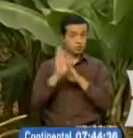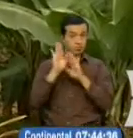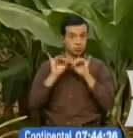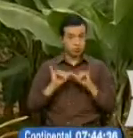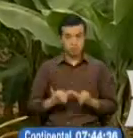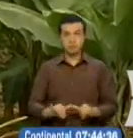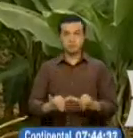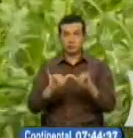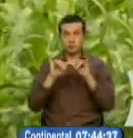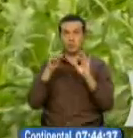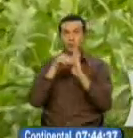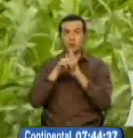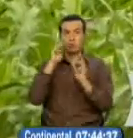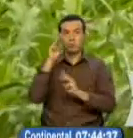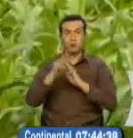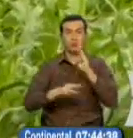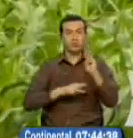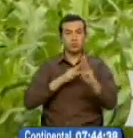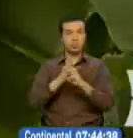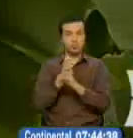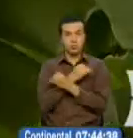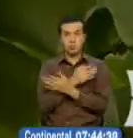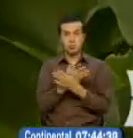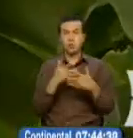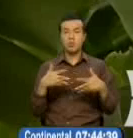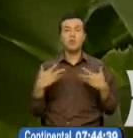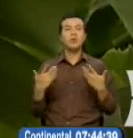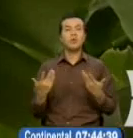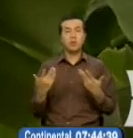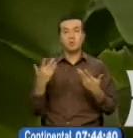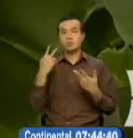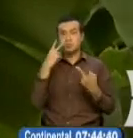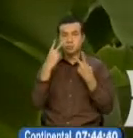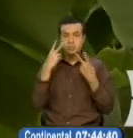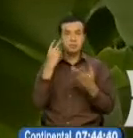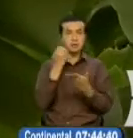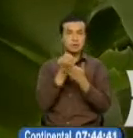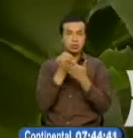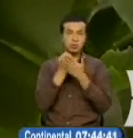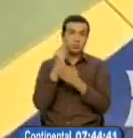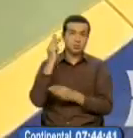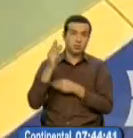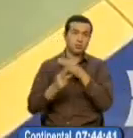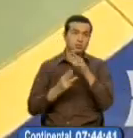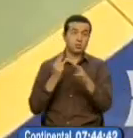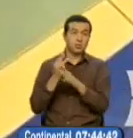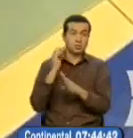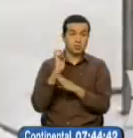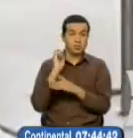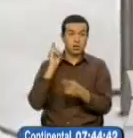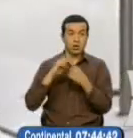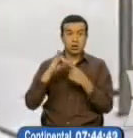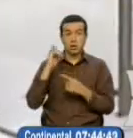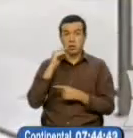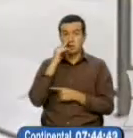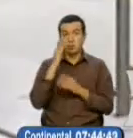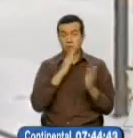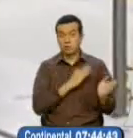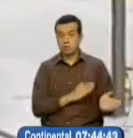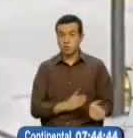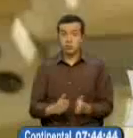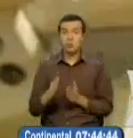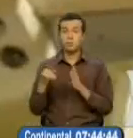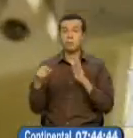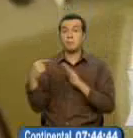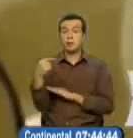recuperación. El Banco Mundial resaltó en un último informe sobre perspectivas económicas mundiales que Ecuador a junio presentó un decrecimiento de